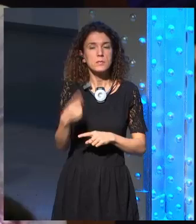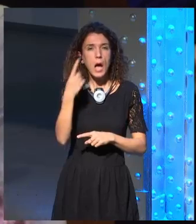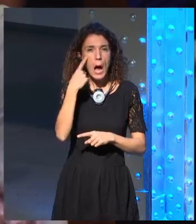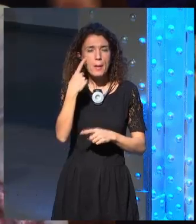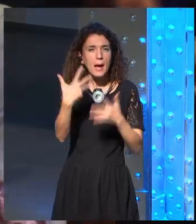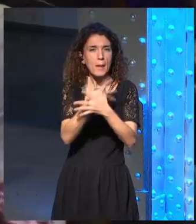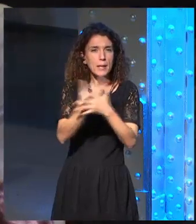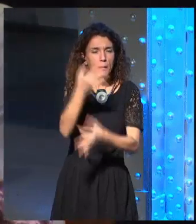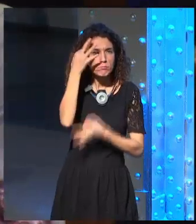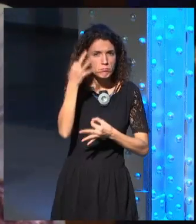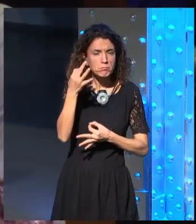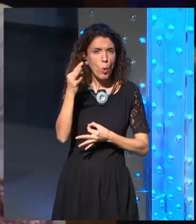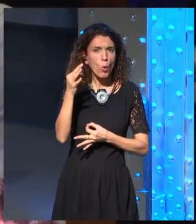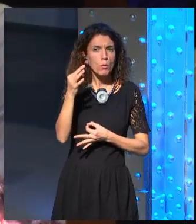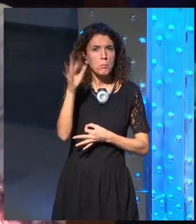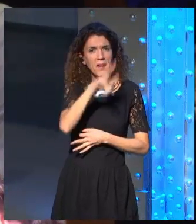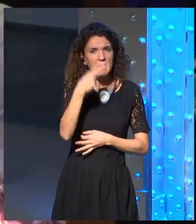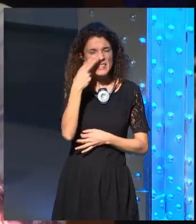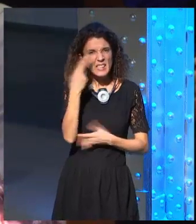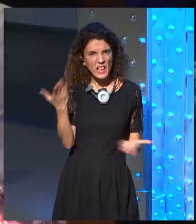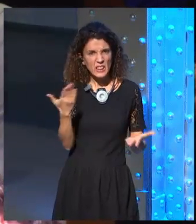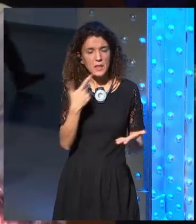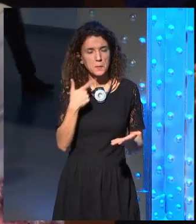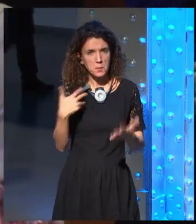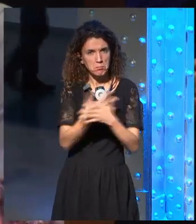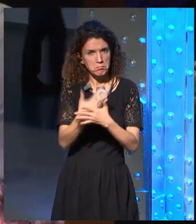algo más sobre ello, me parece muy interesante.